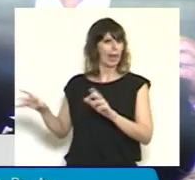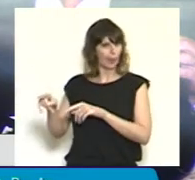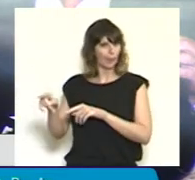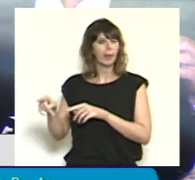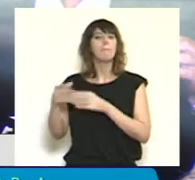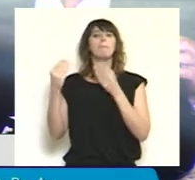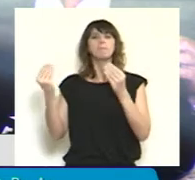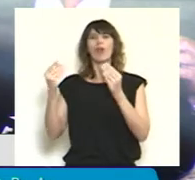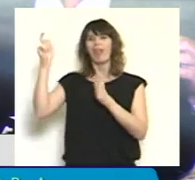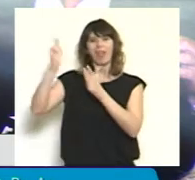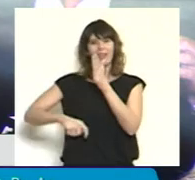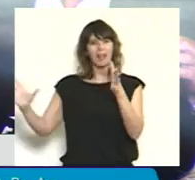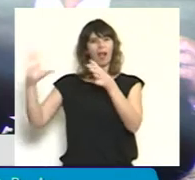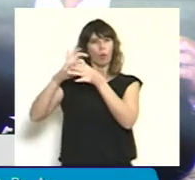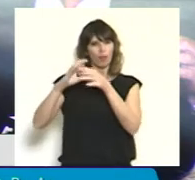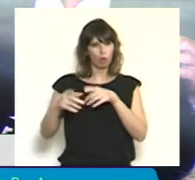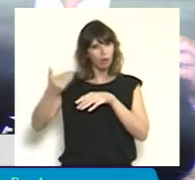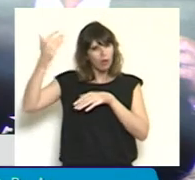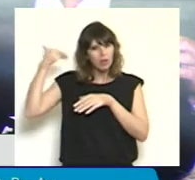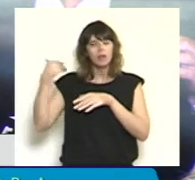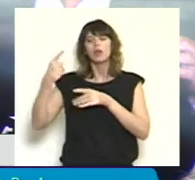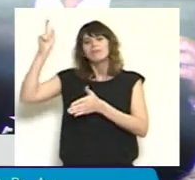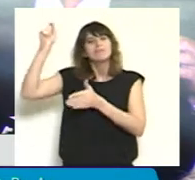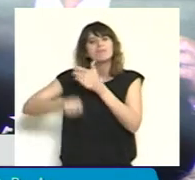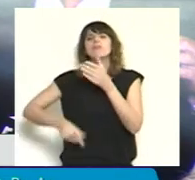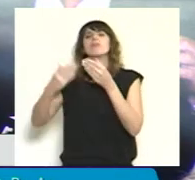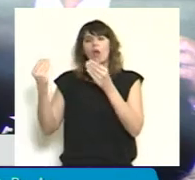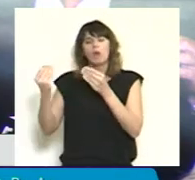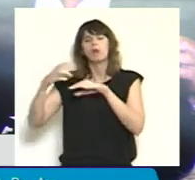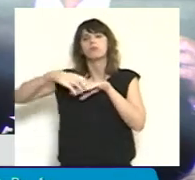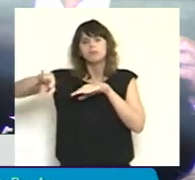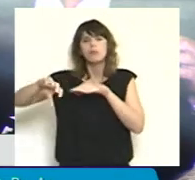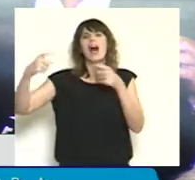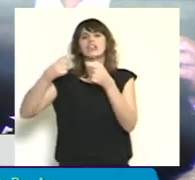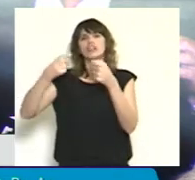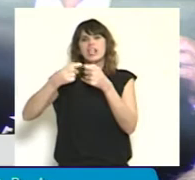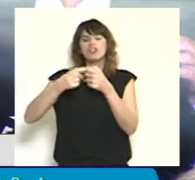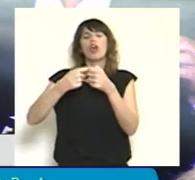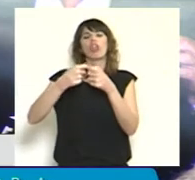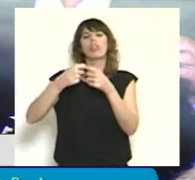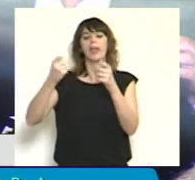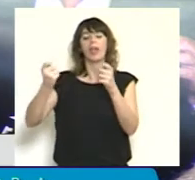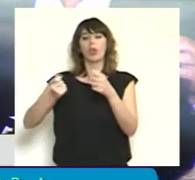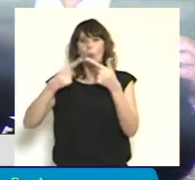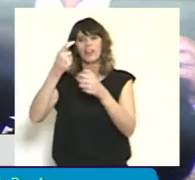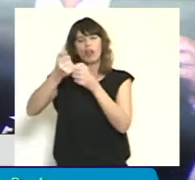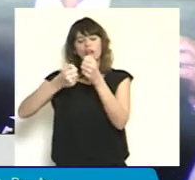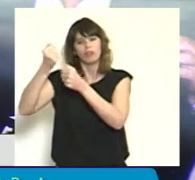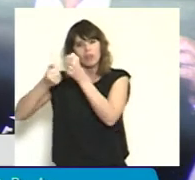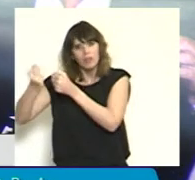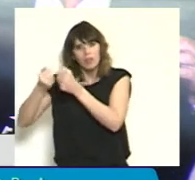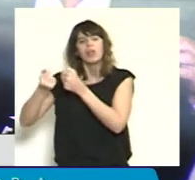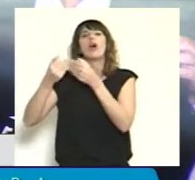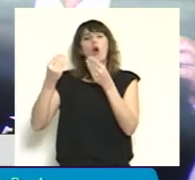el convenio original fue suscrito con la Asociación de Industriales y Comerciantes de Artículos de Caza y Pesca,